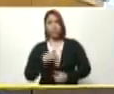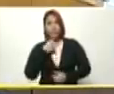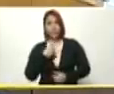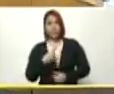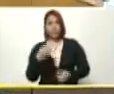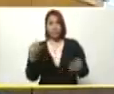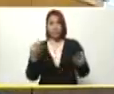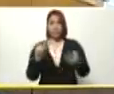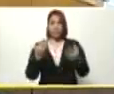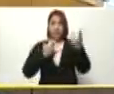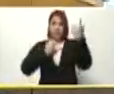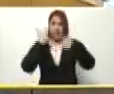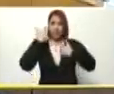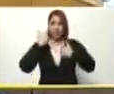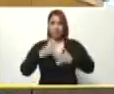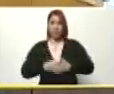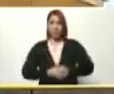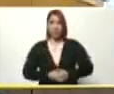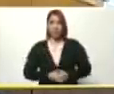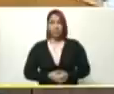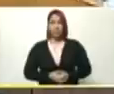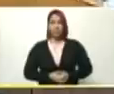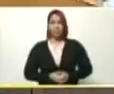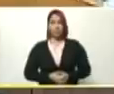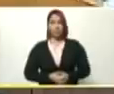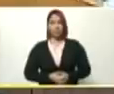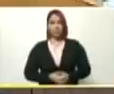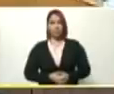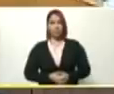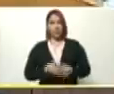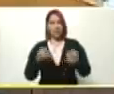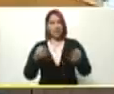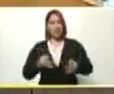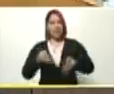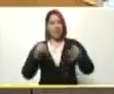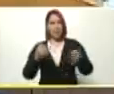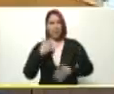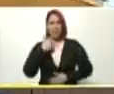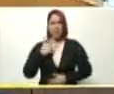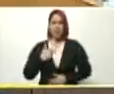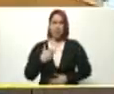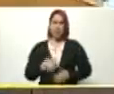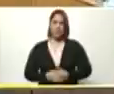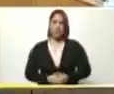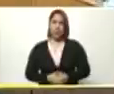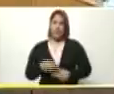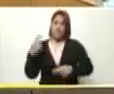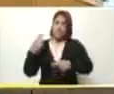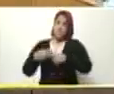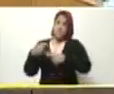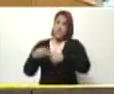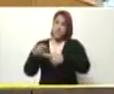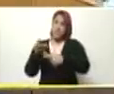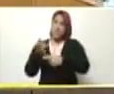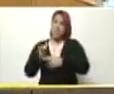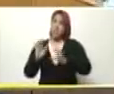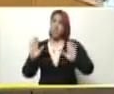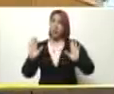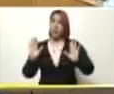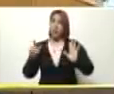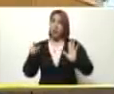nuestro comandante Hugo Chávez, siempre nos insistía, el peligro está